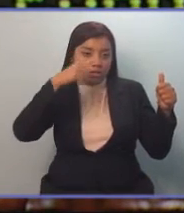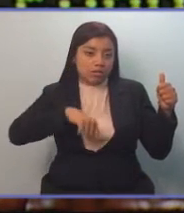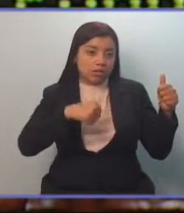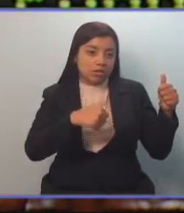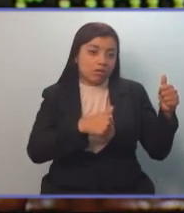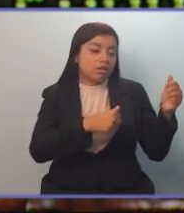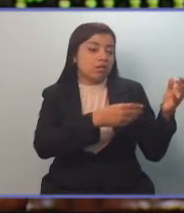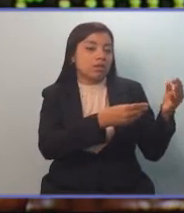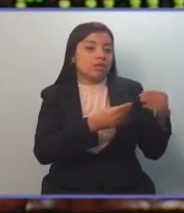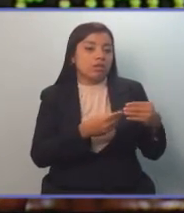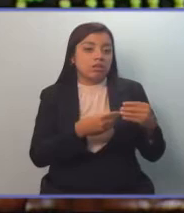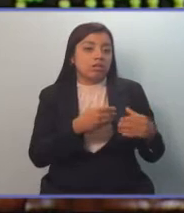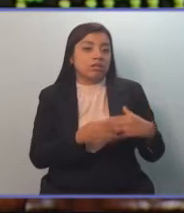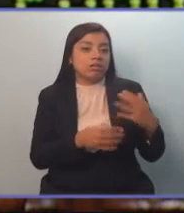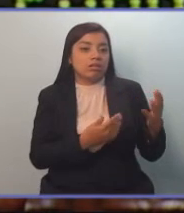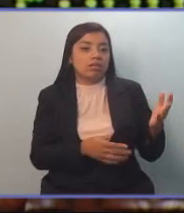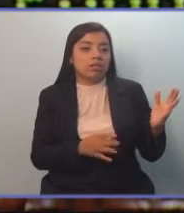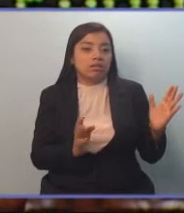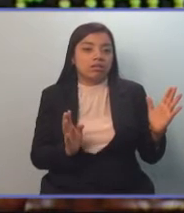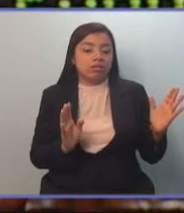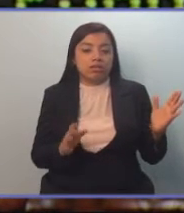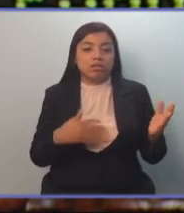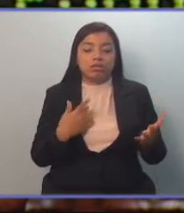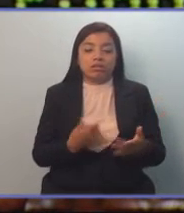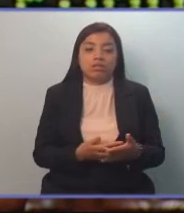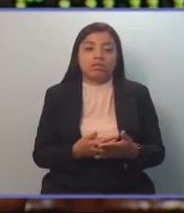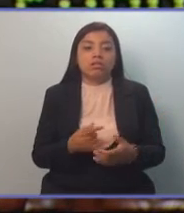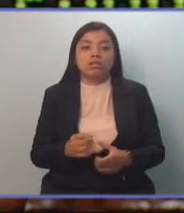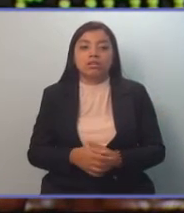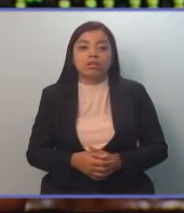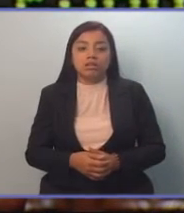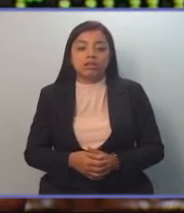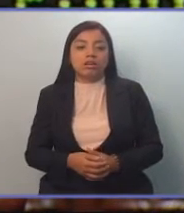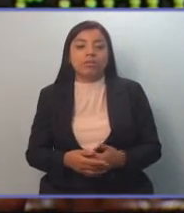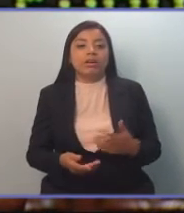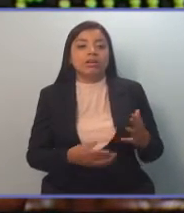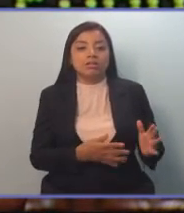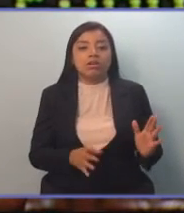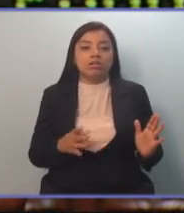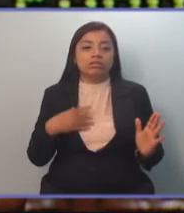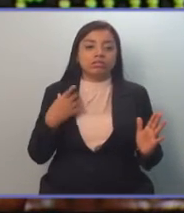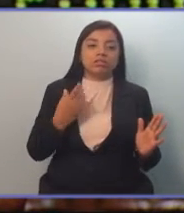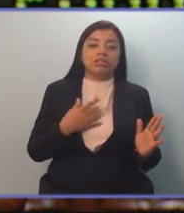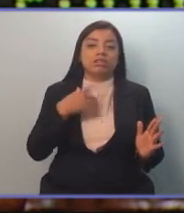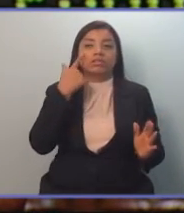Legislativa presente. La Comisión de Defensa se refiere al expediente número